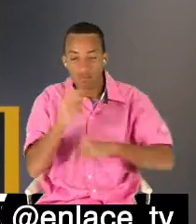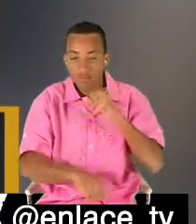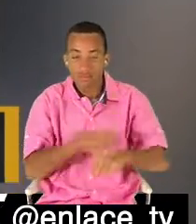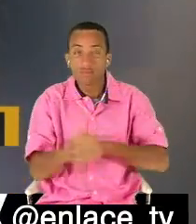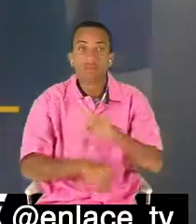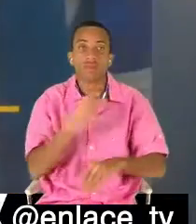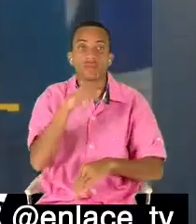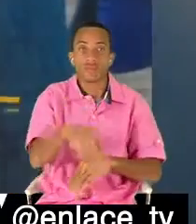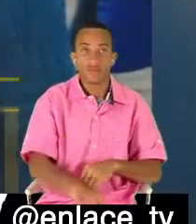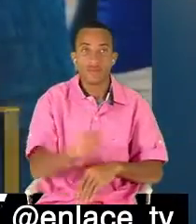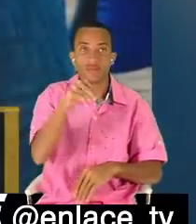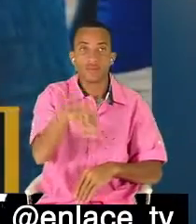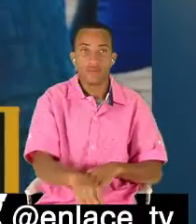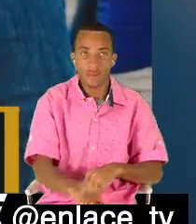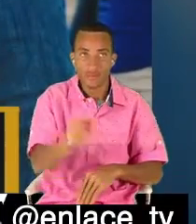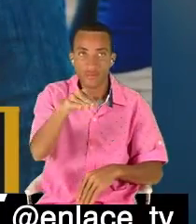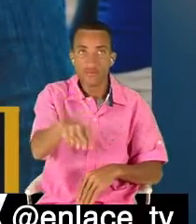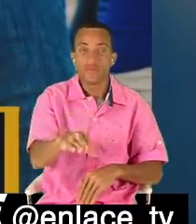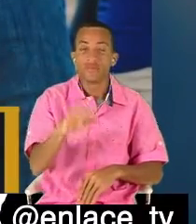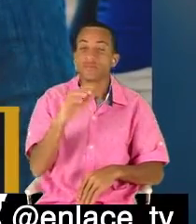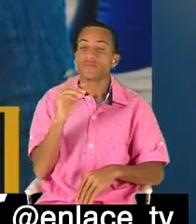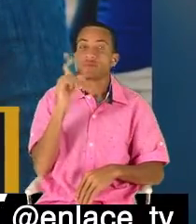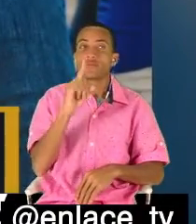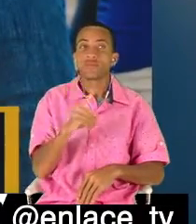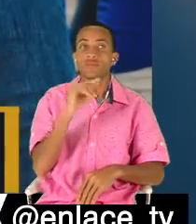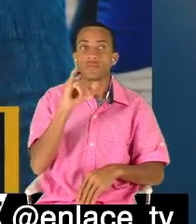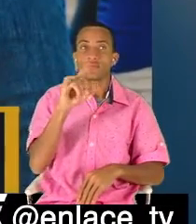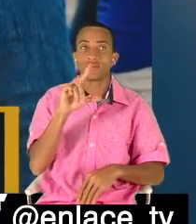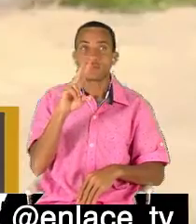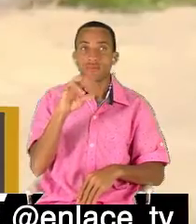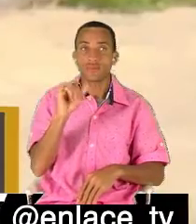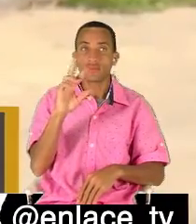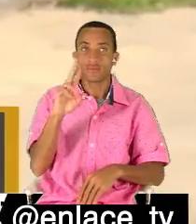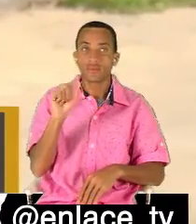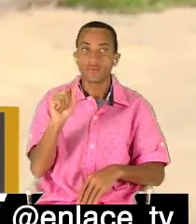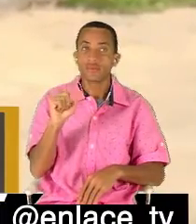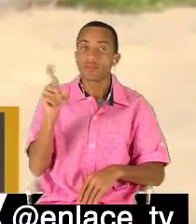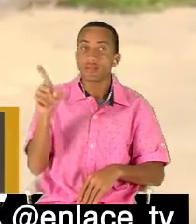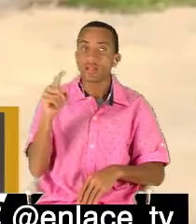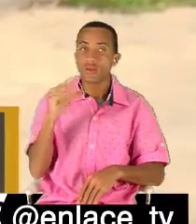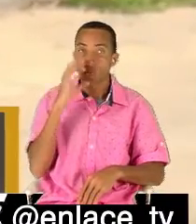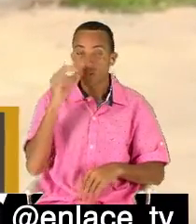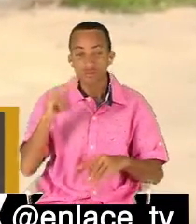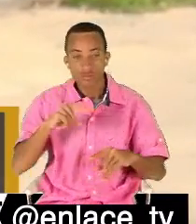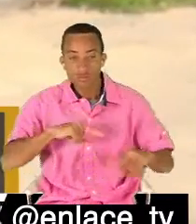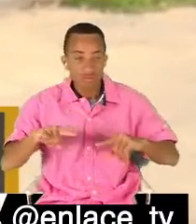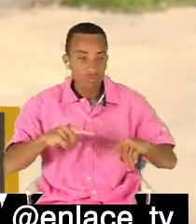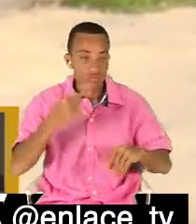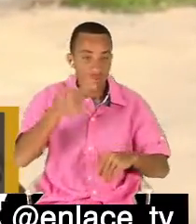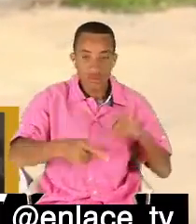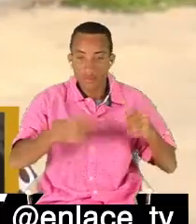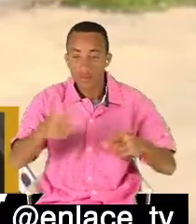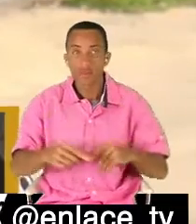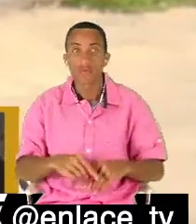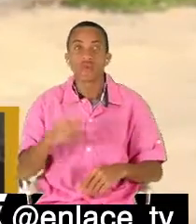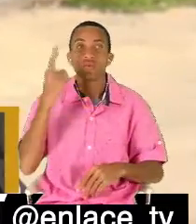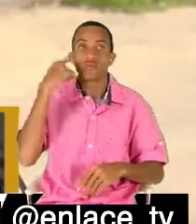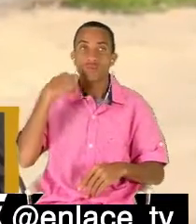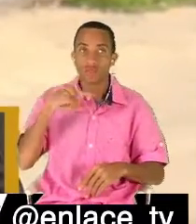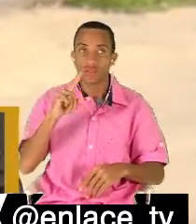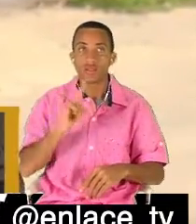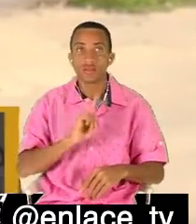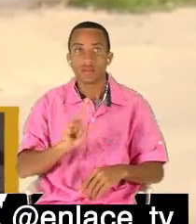Silvia Juliana Campo Alemán y su padre, el entrenador Rafael Campo. Que mi papá un día yo iba saliendo de la escuela y mi papá